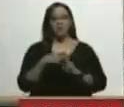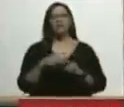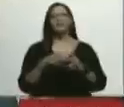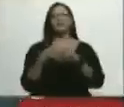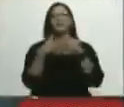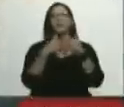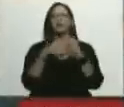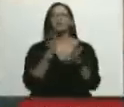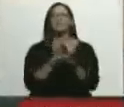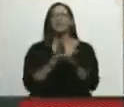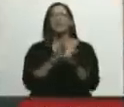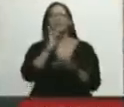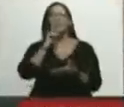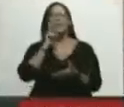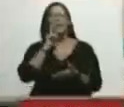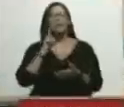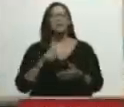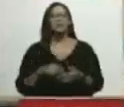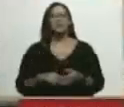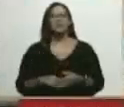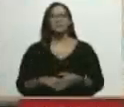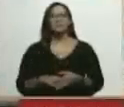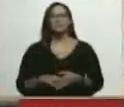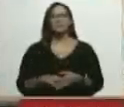gringos siempre miente